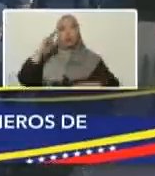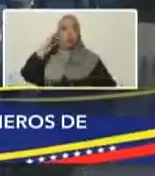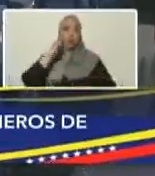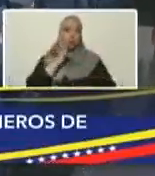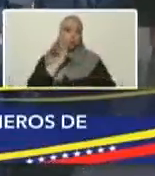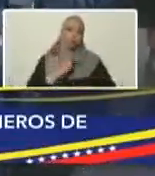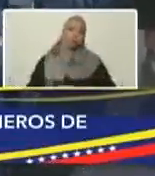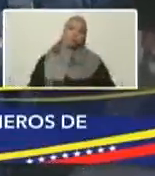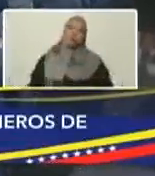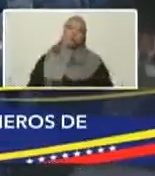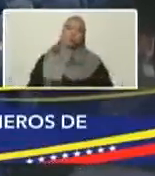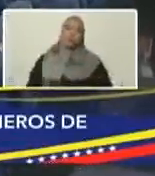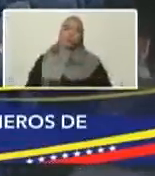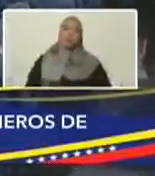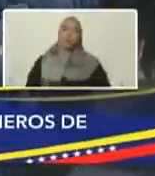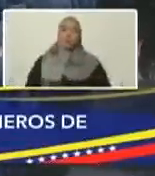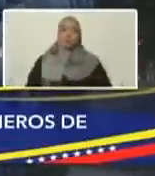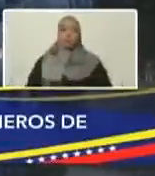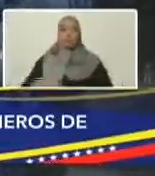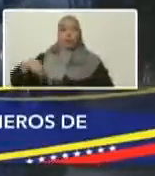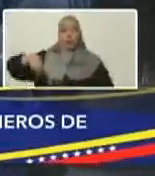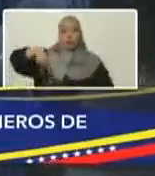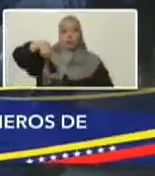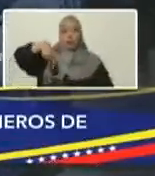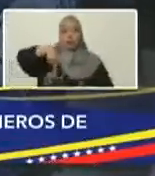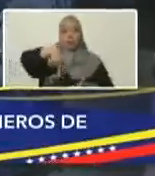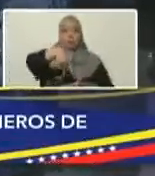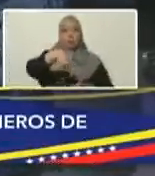De frente... ¡Burr!